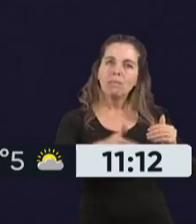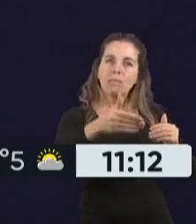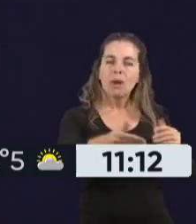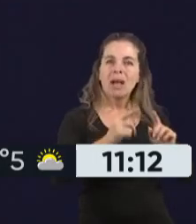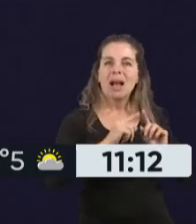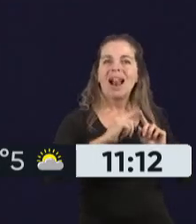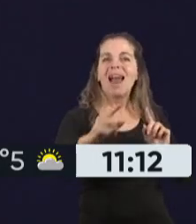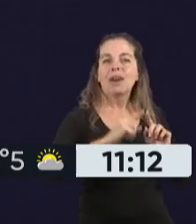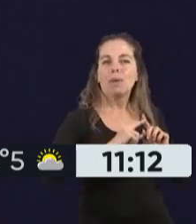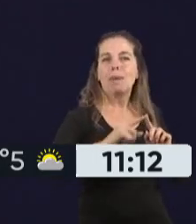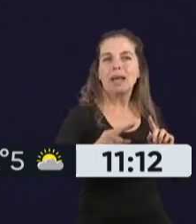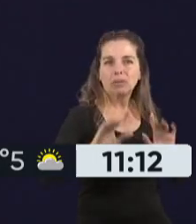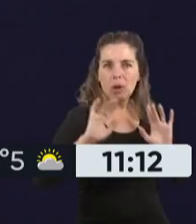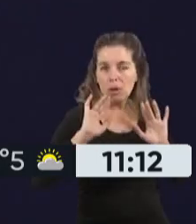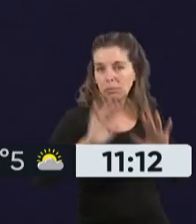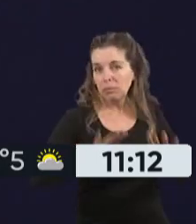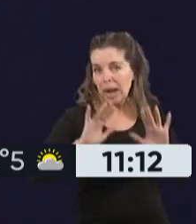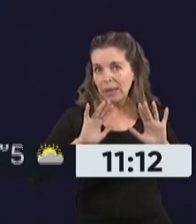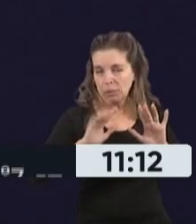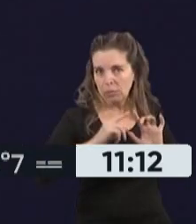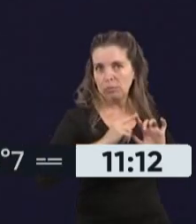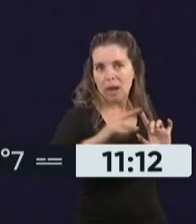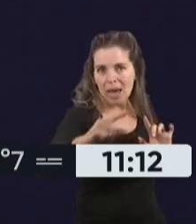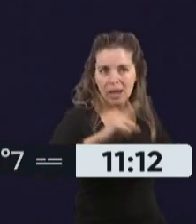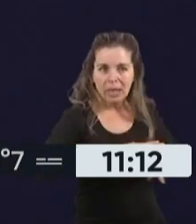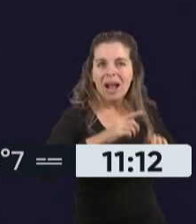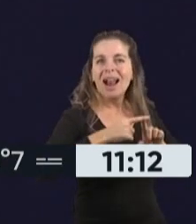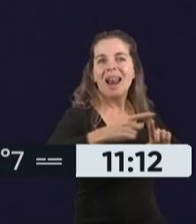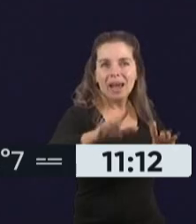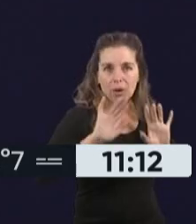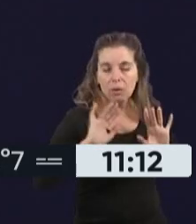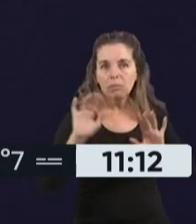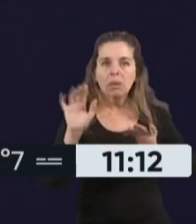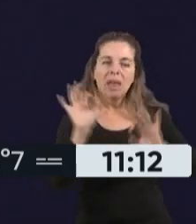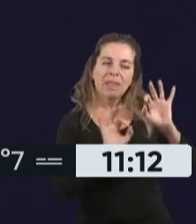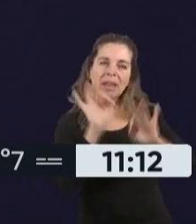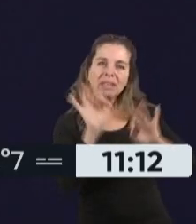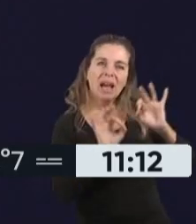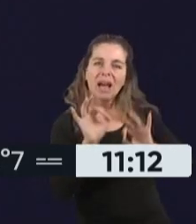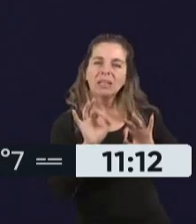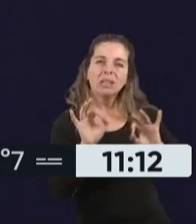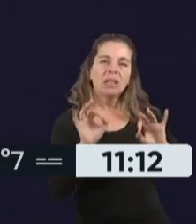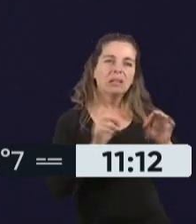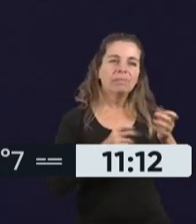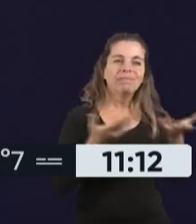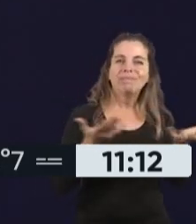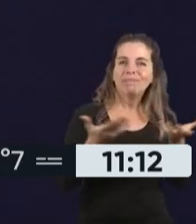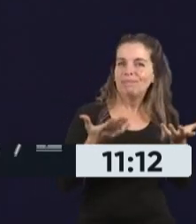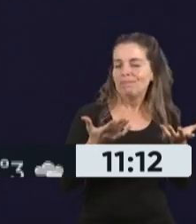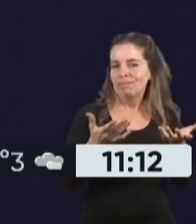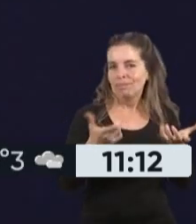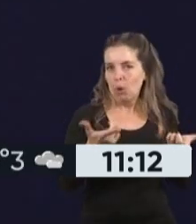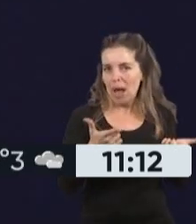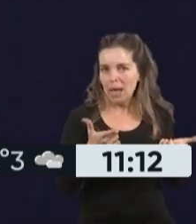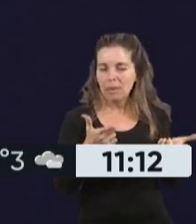largo proceso que se viene por delante. Así que no, detalles todavía no hay, porque precisamente es parte de la discusión y